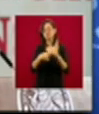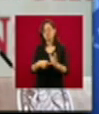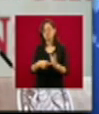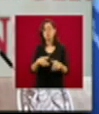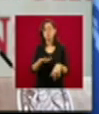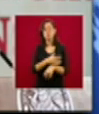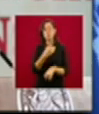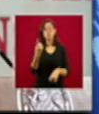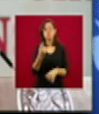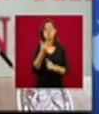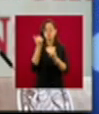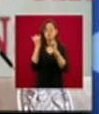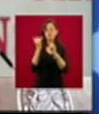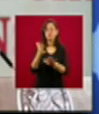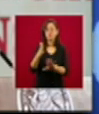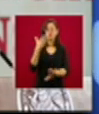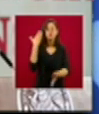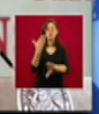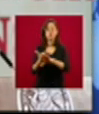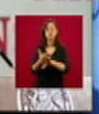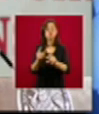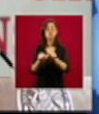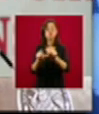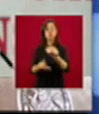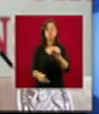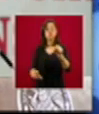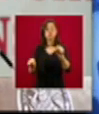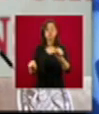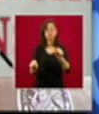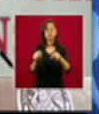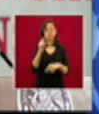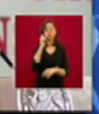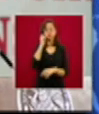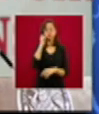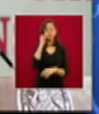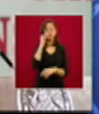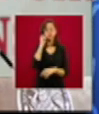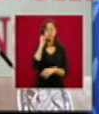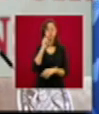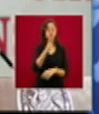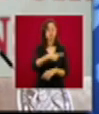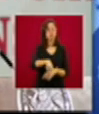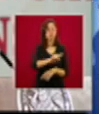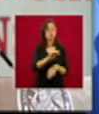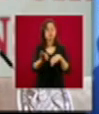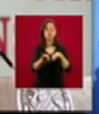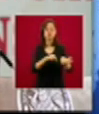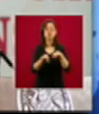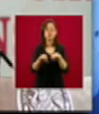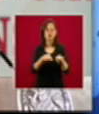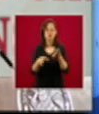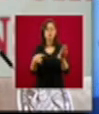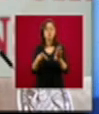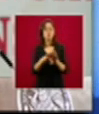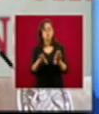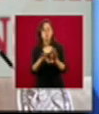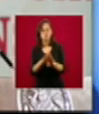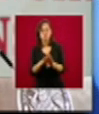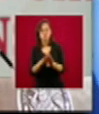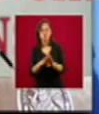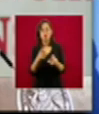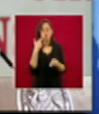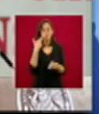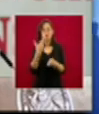recursos públicos, programas sociales para favorecer algún partido, está bien. Ahora, ya el